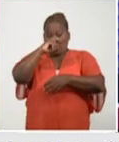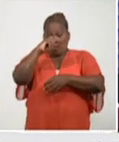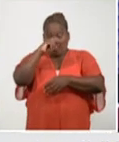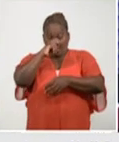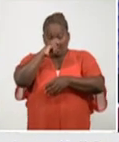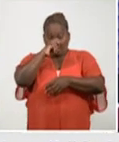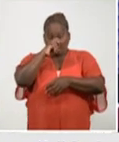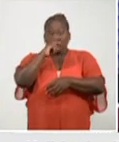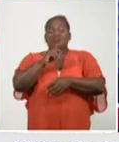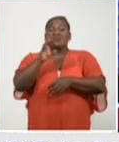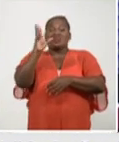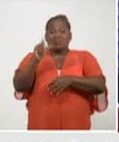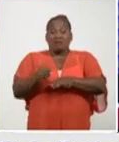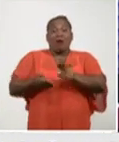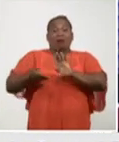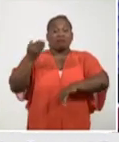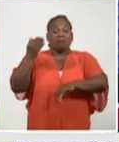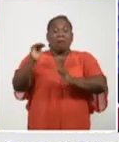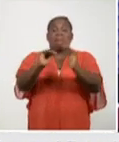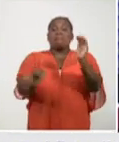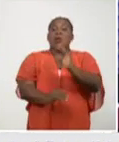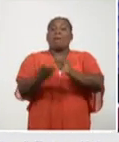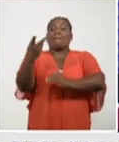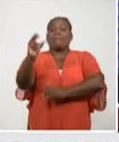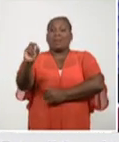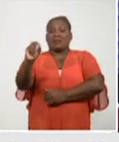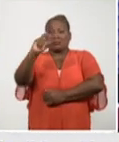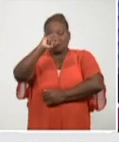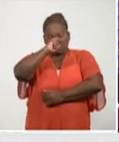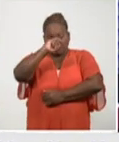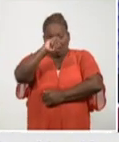de 20 años. Lo reiteramos diariamente.